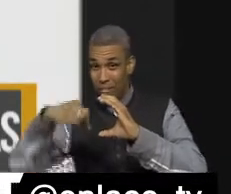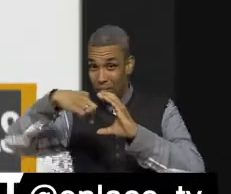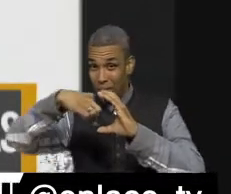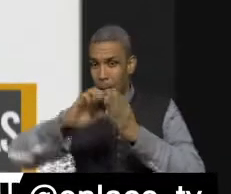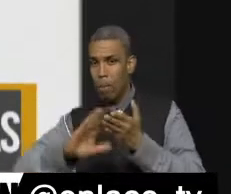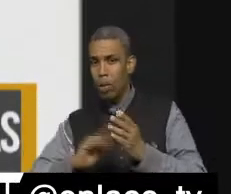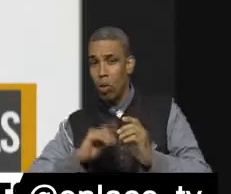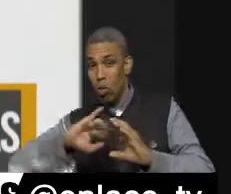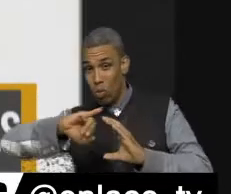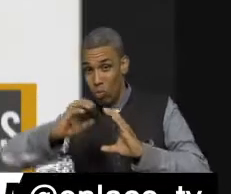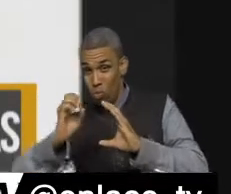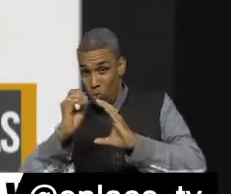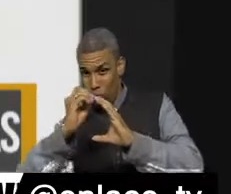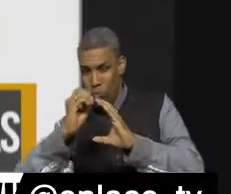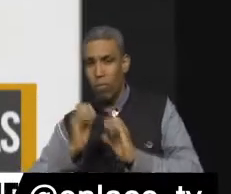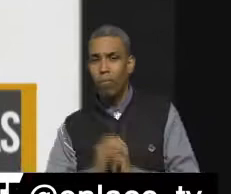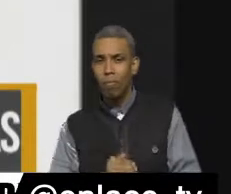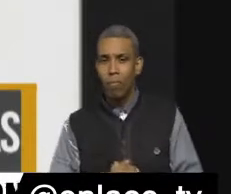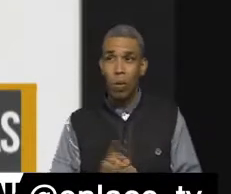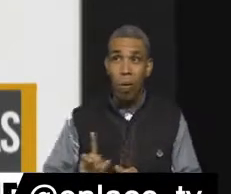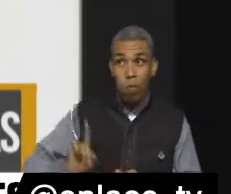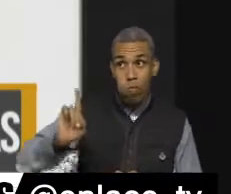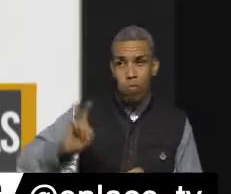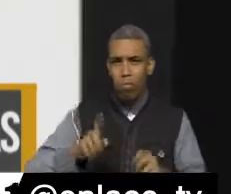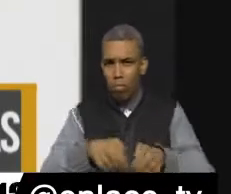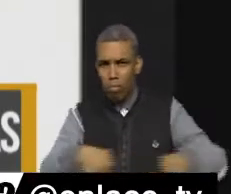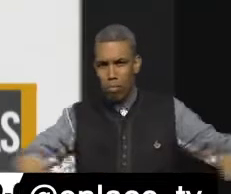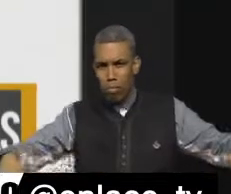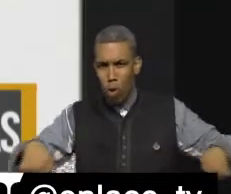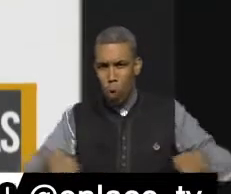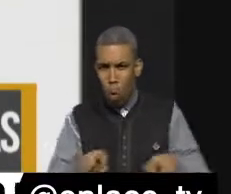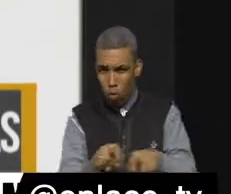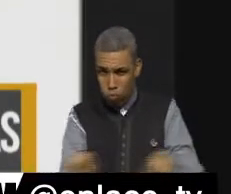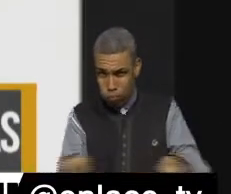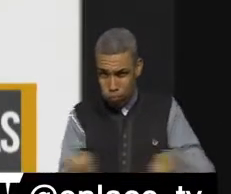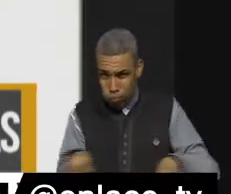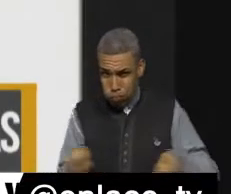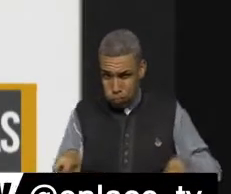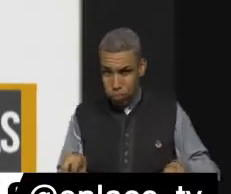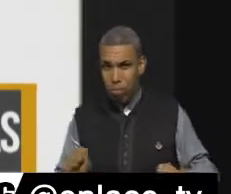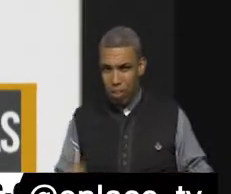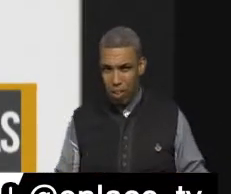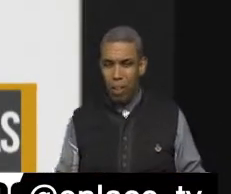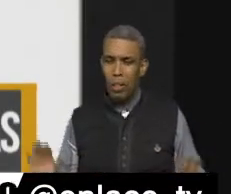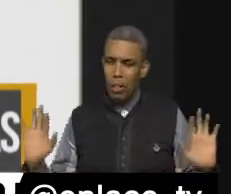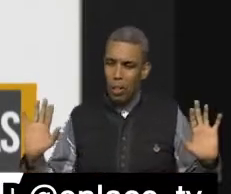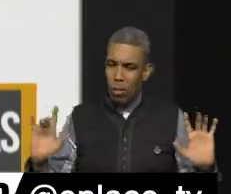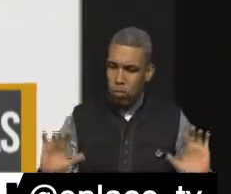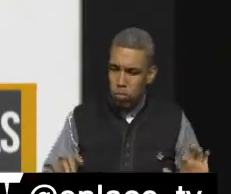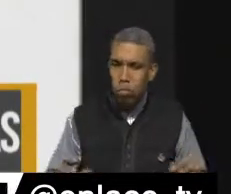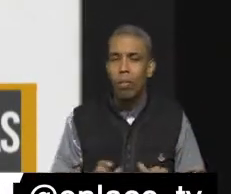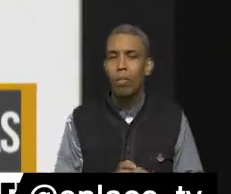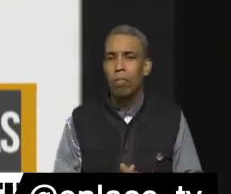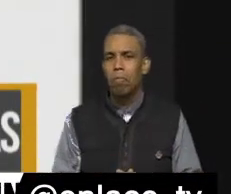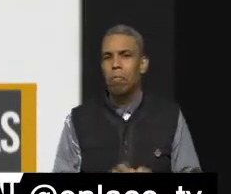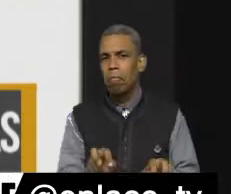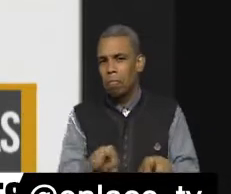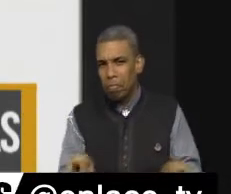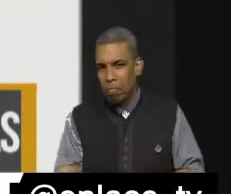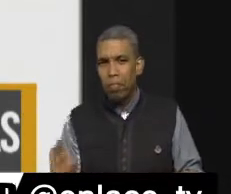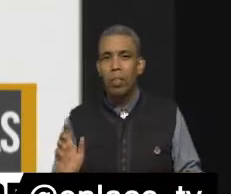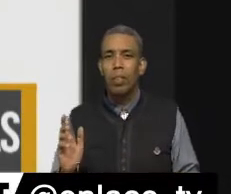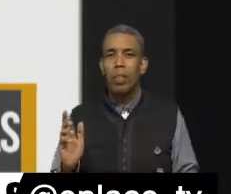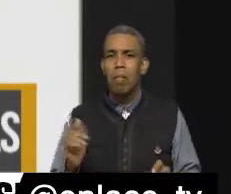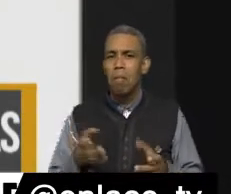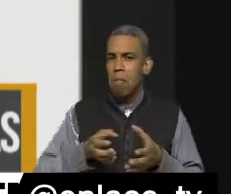Silvestre, en el salón del Centro Comercial San Silvestre. Vamos a hacer este trabajo junto con la Agencia Nacional